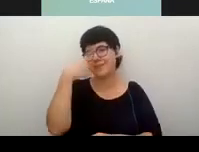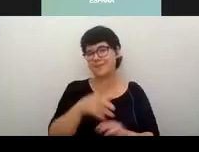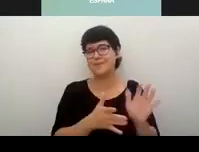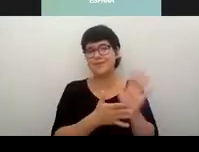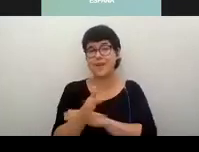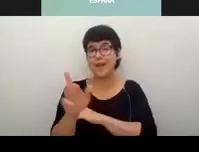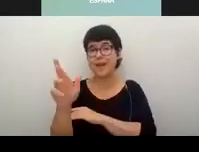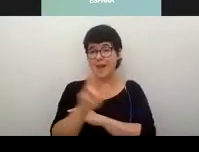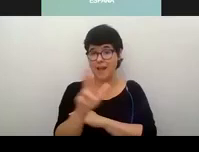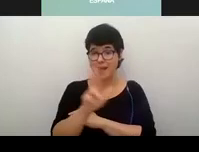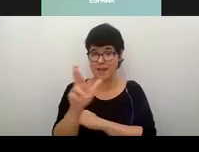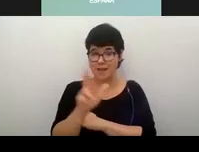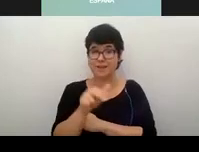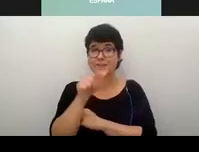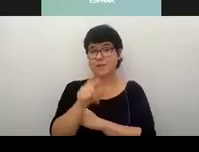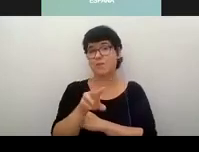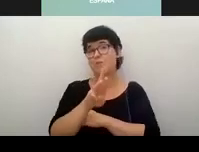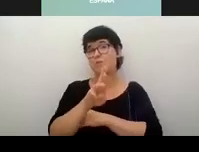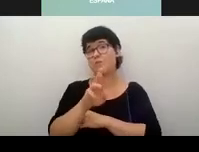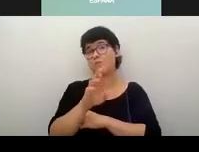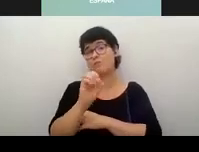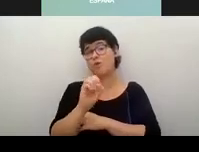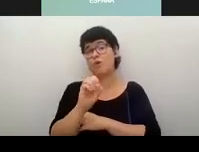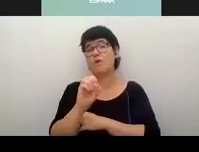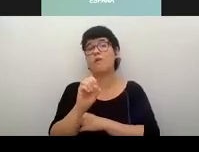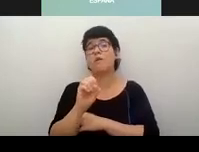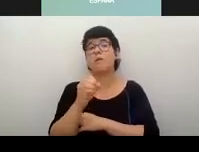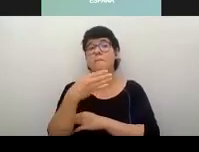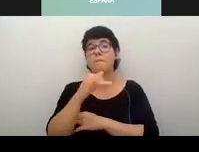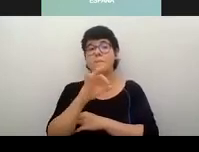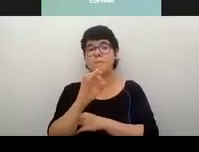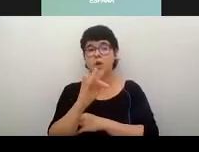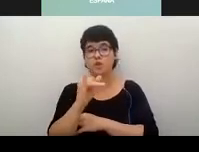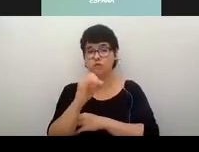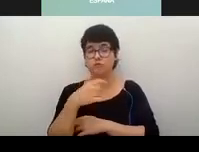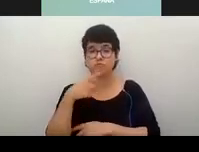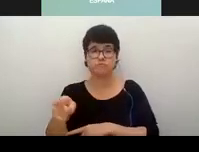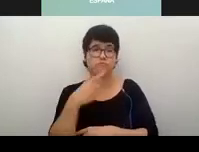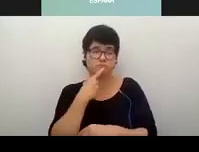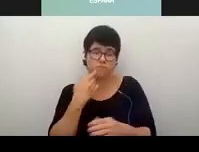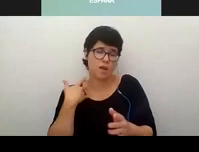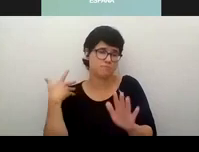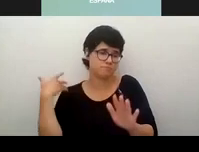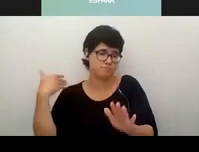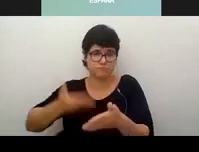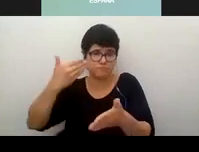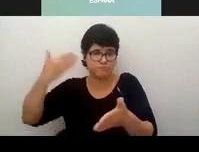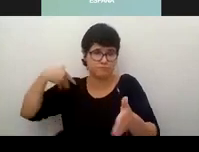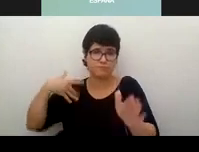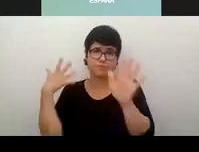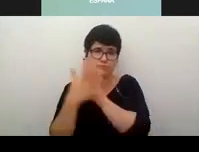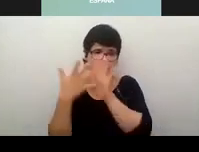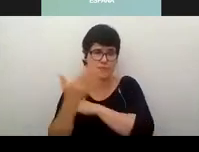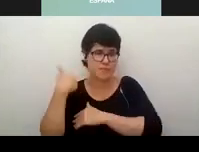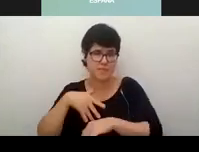probiótico, yo ya os lo he comentado en alguna ocasión, a mí es uno de los productos que más me ha seducido desde el primer